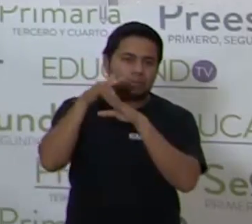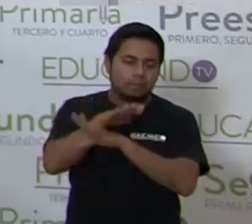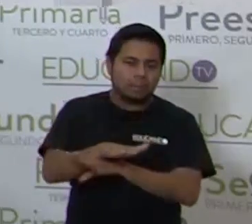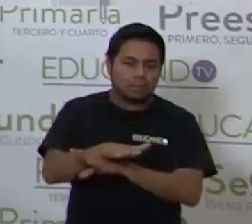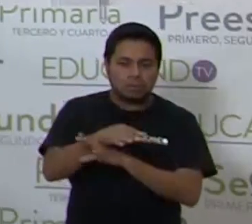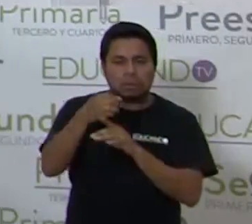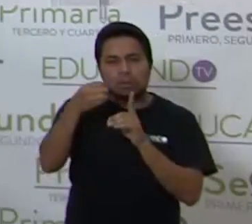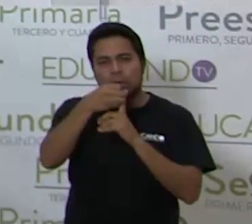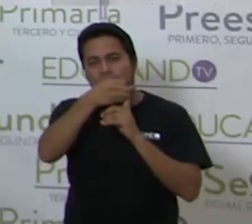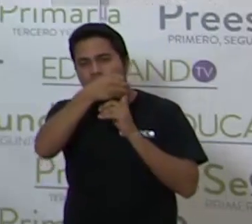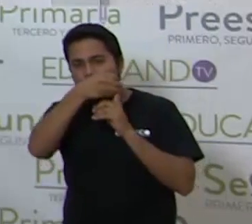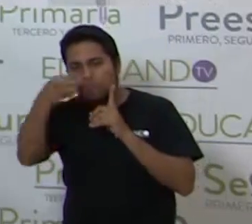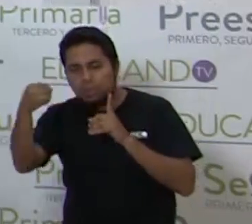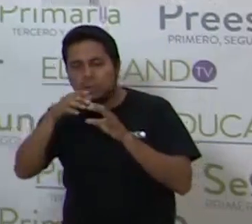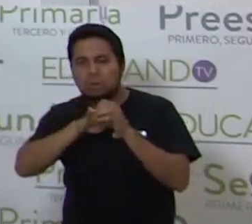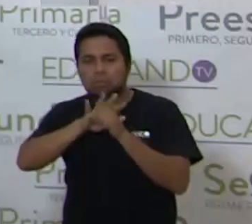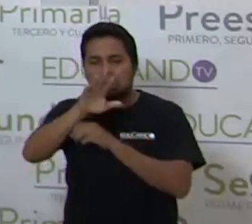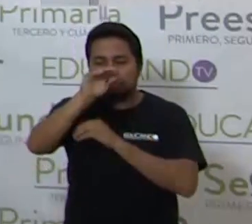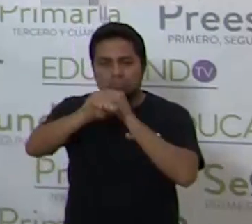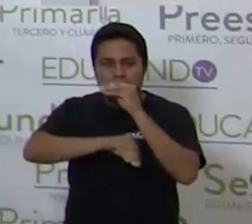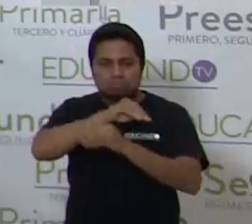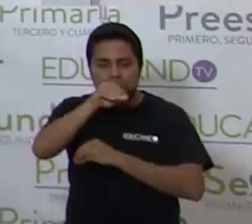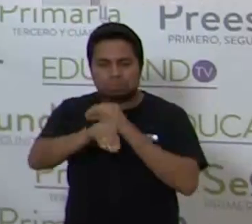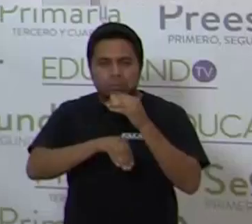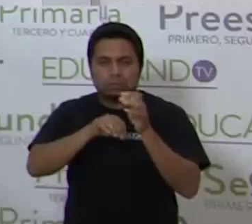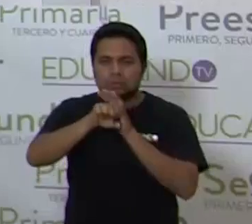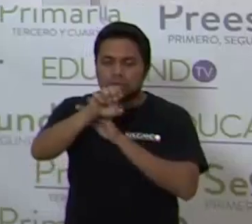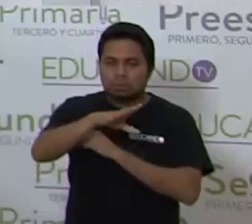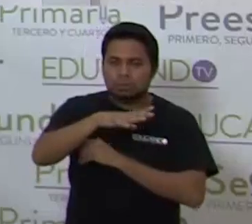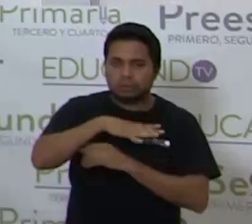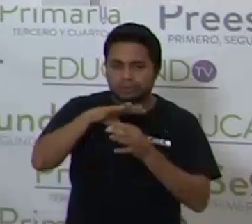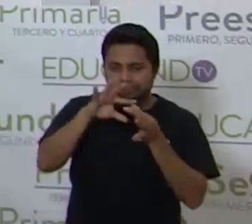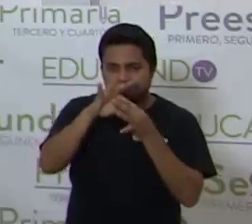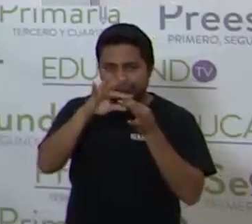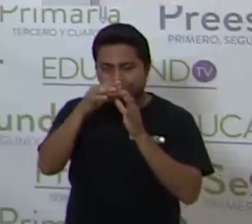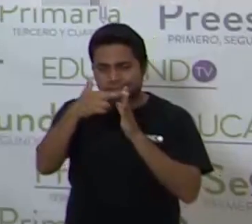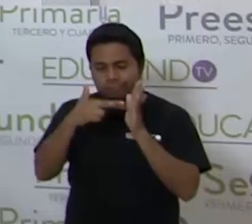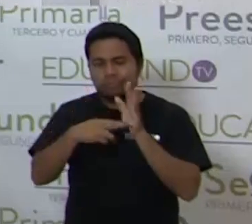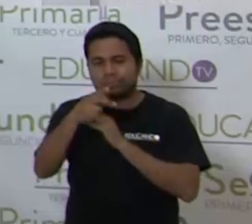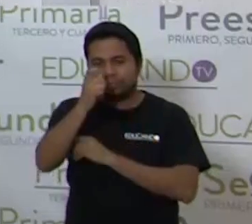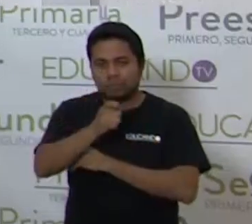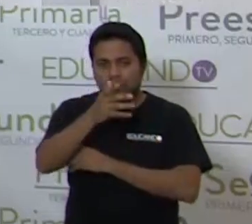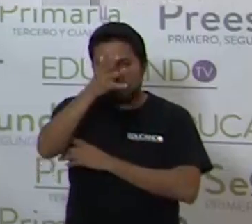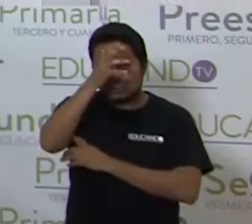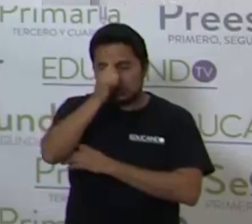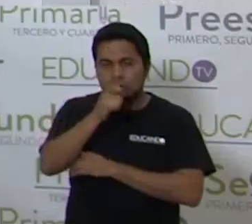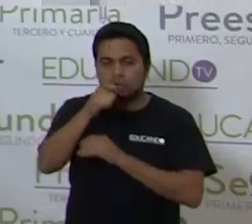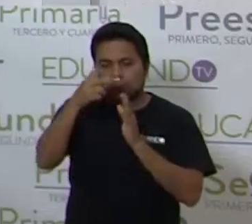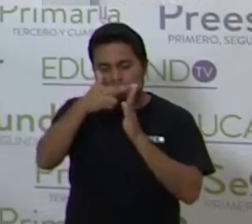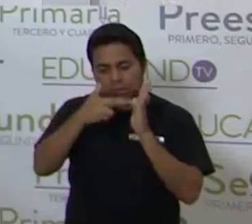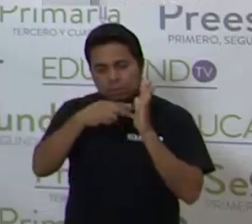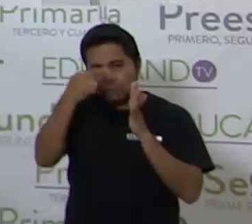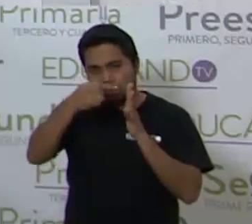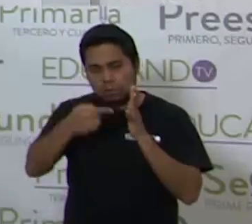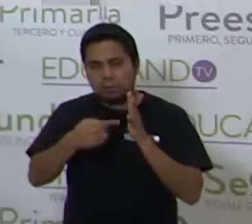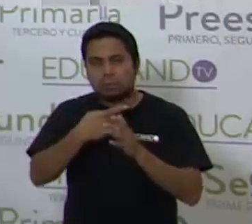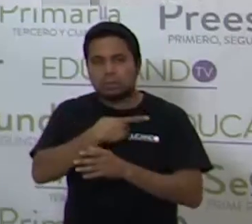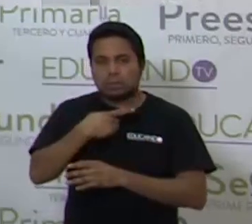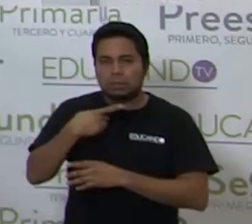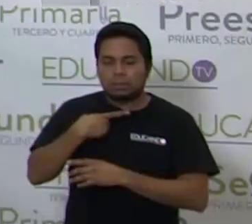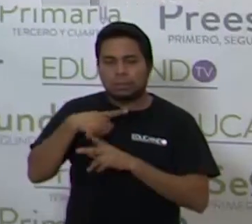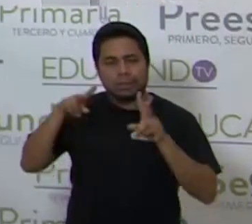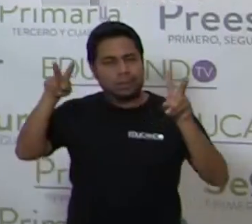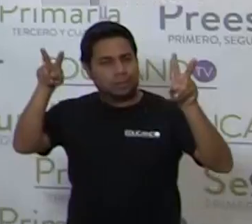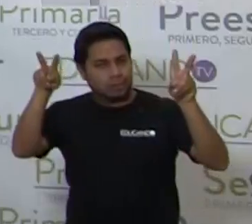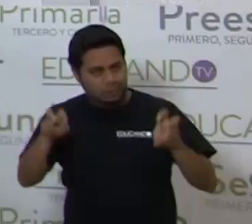la organización y esquematización de lo que son los instructivos. Hay que recordar que los instructivos van a tener un título, como